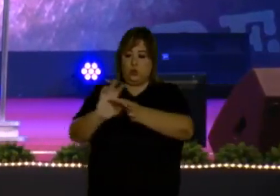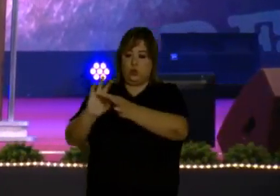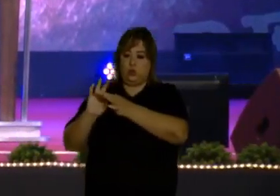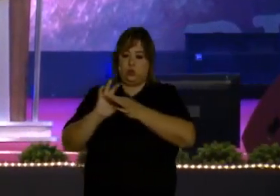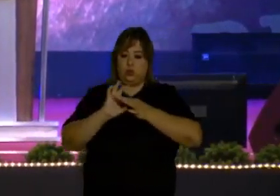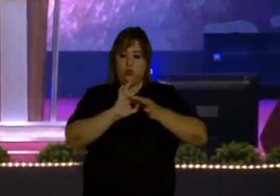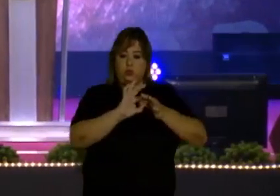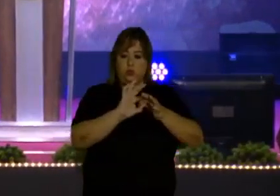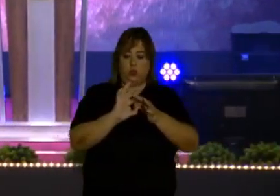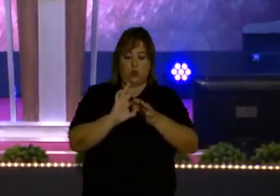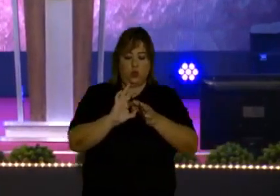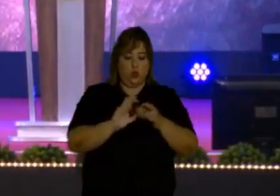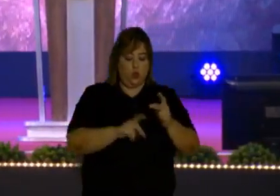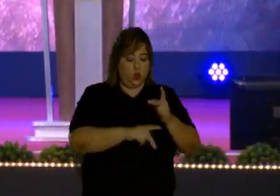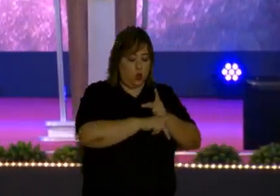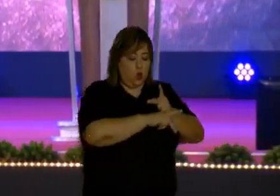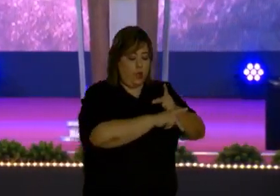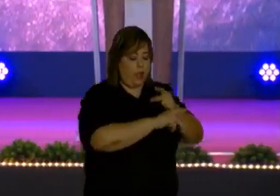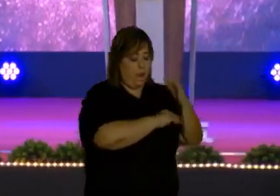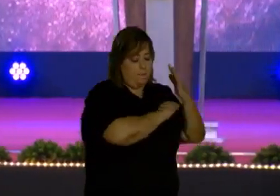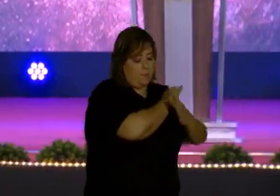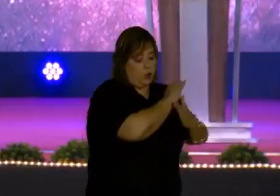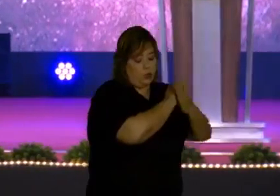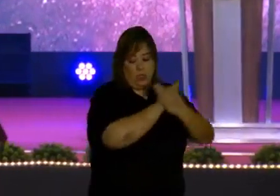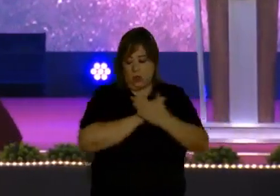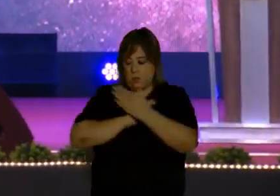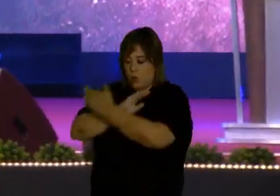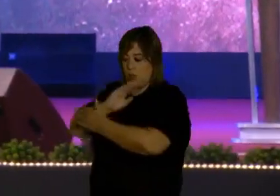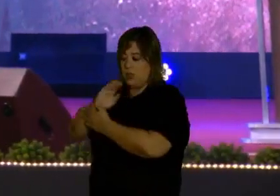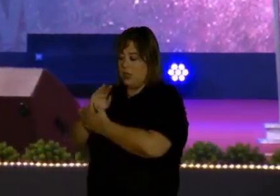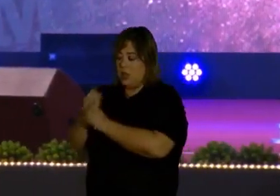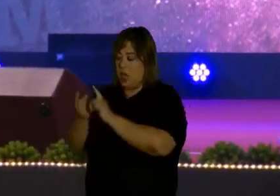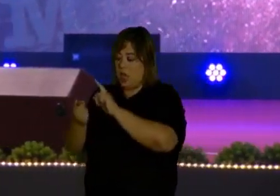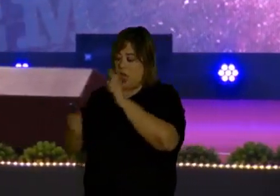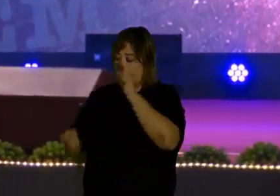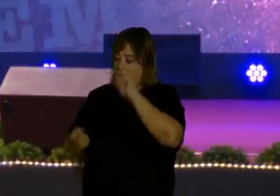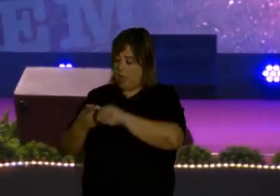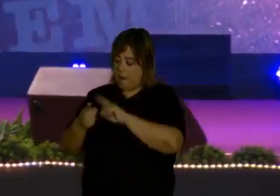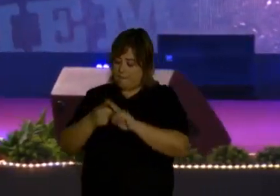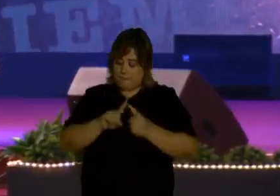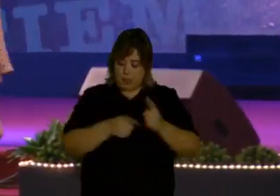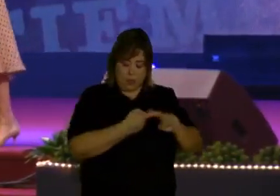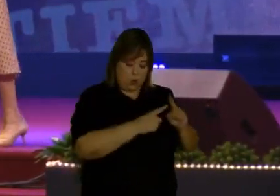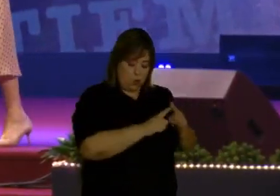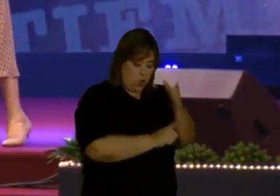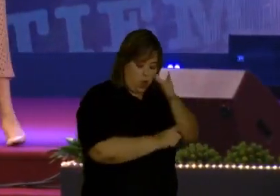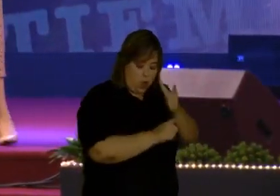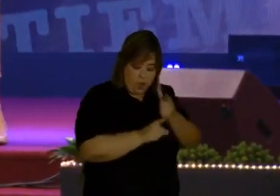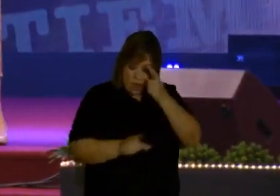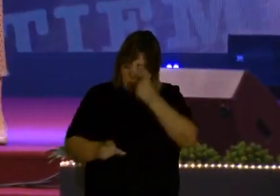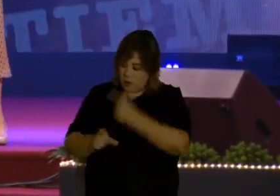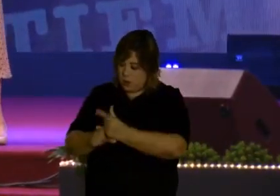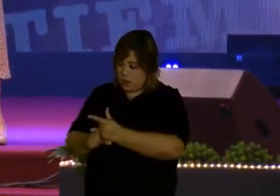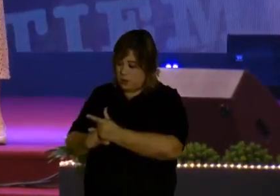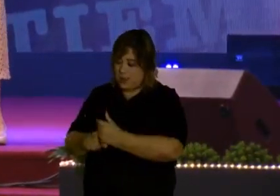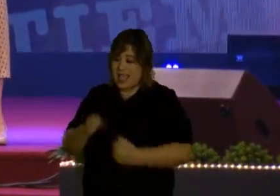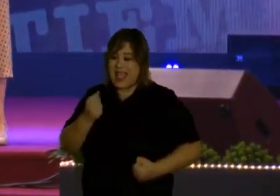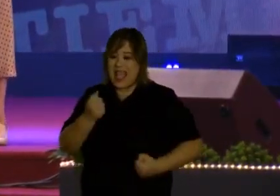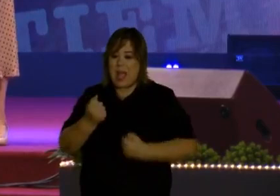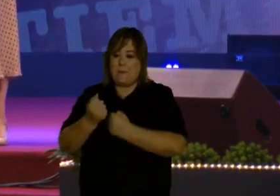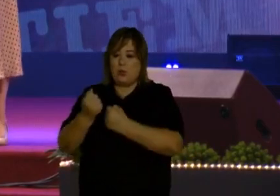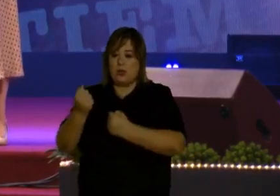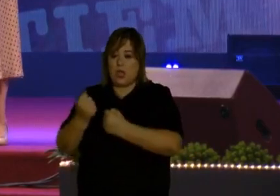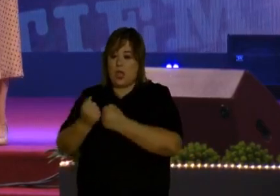la espalda al hermano. Vamos a apoyarlo. Vamos a dar gracias a Dios por cada hermano, por cada hermana. Vamos a apoyarnos porque hay almas que